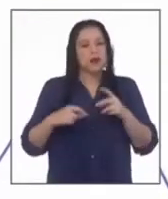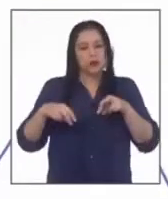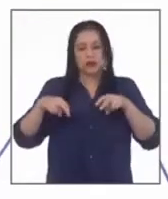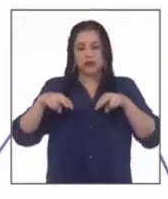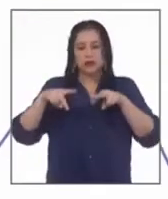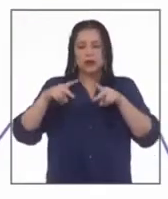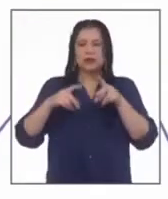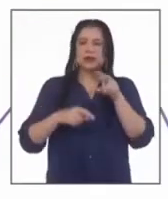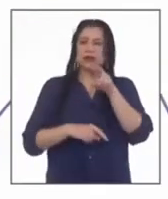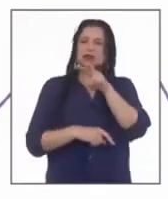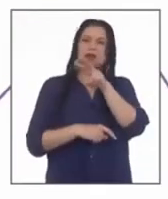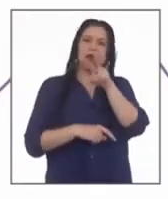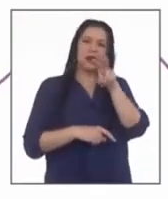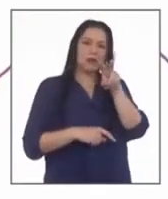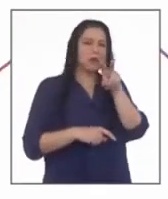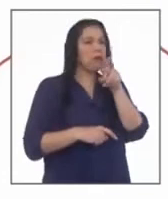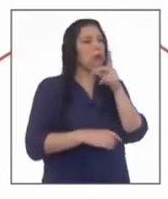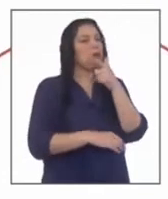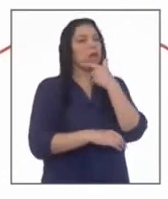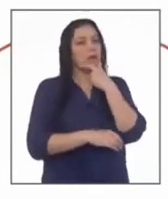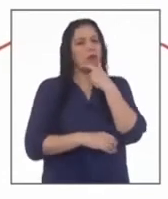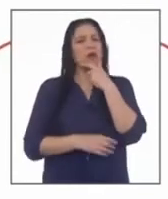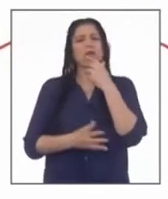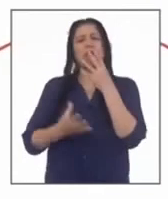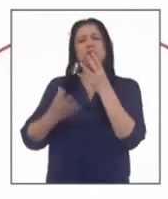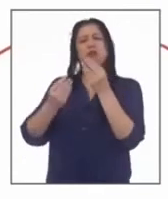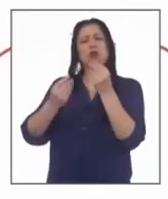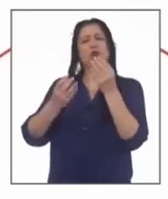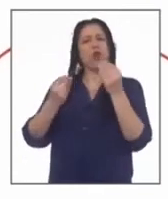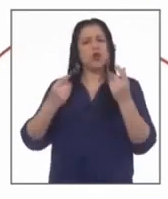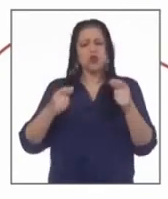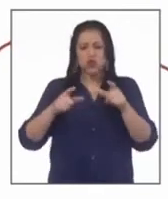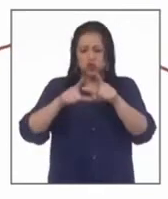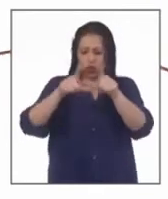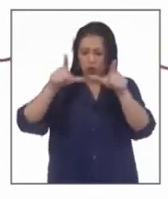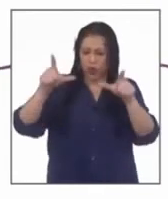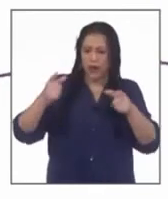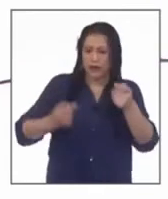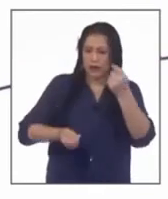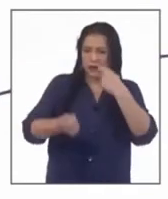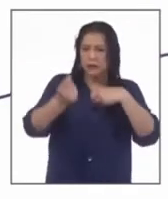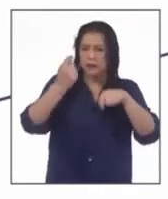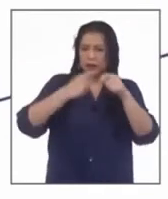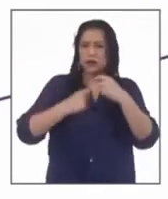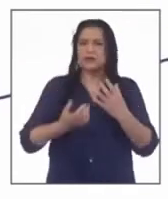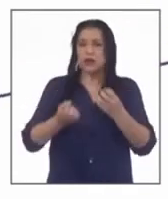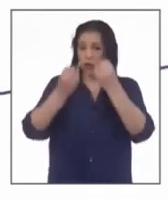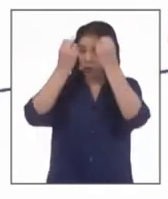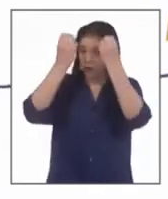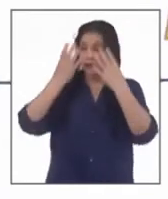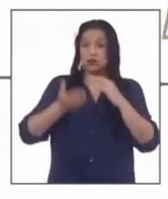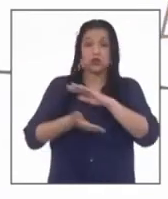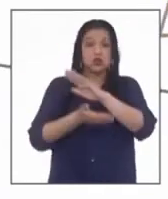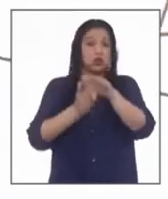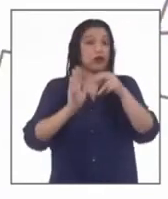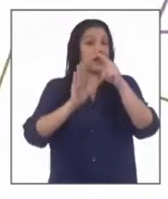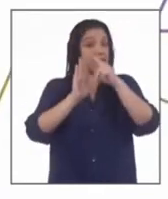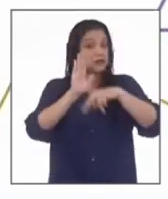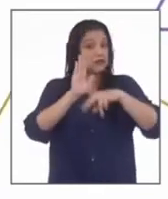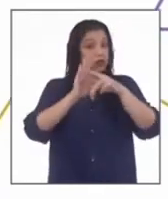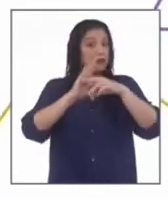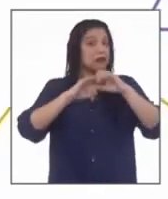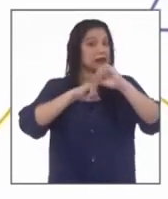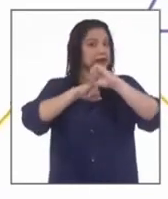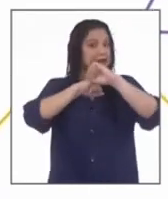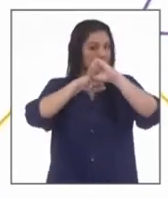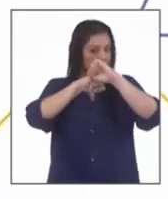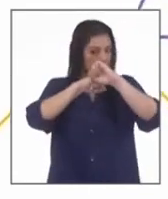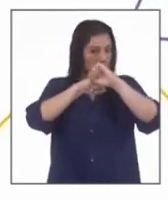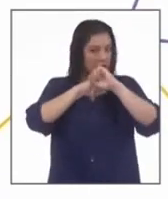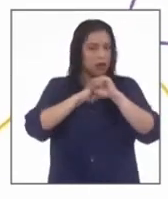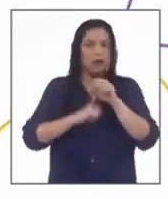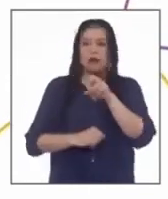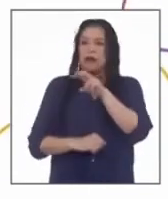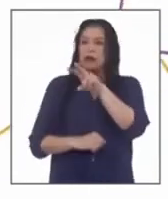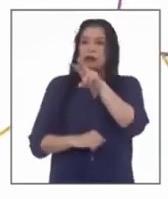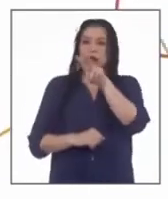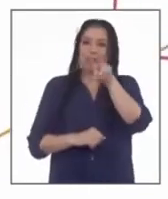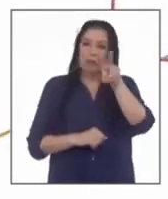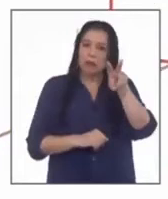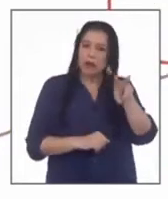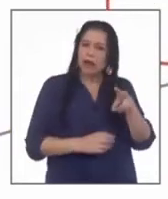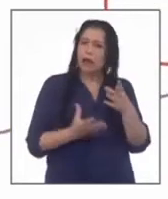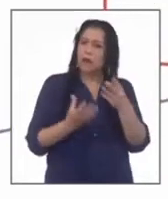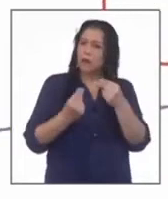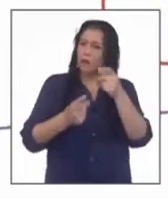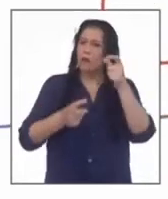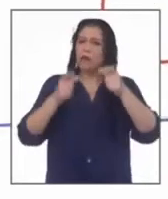me llamó gratamente la atención cómo muchos establecimientos comerciales están siguiendo todos los protocolos de seguridad. Observé que la mayoría